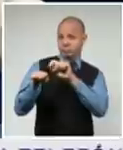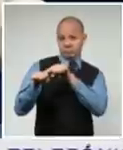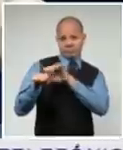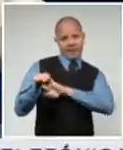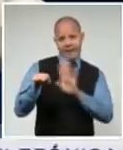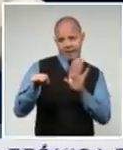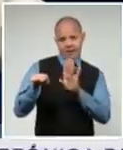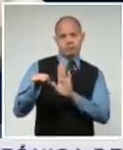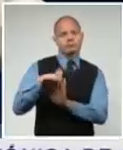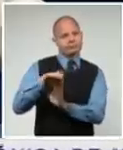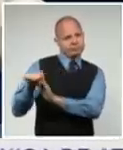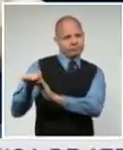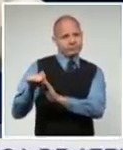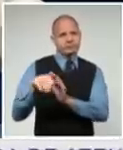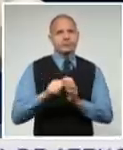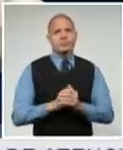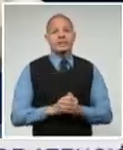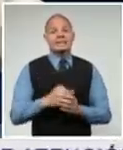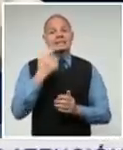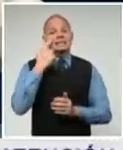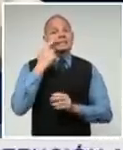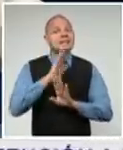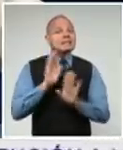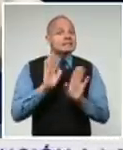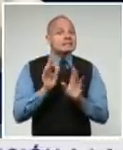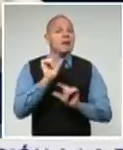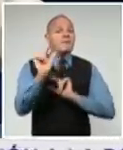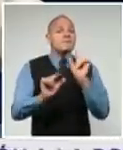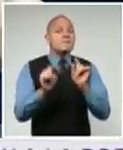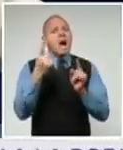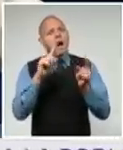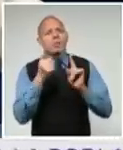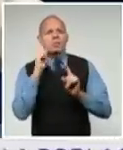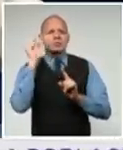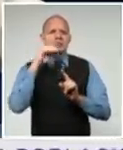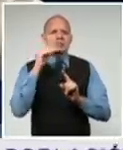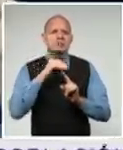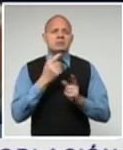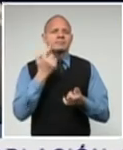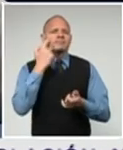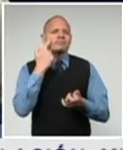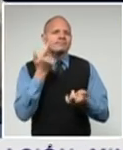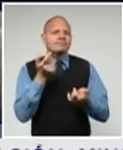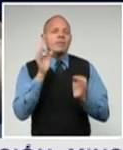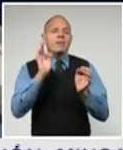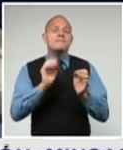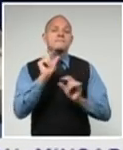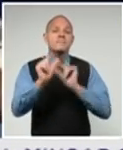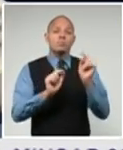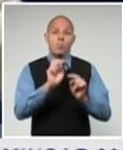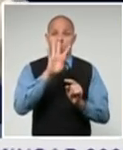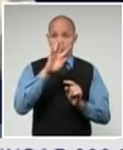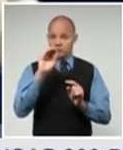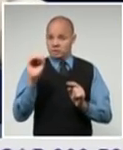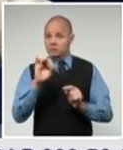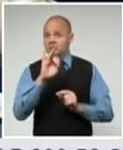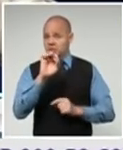443, el 7,8% de todos los diagnosticados. 49